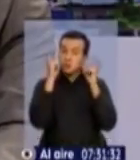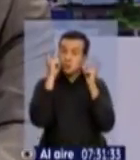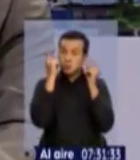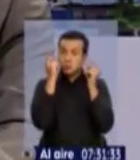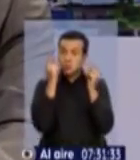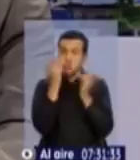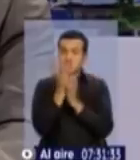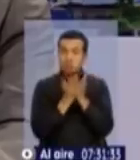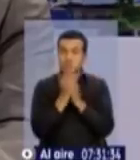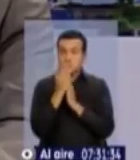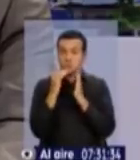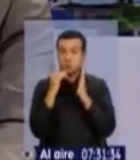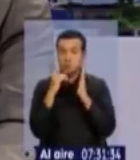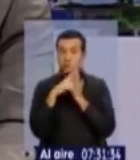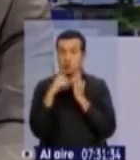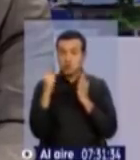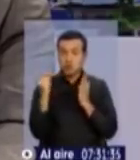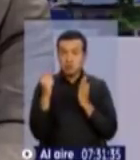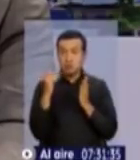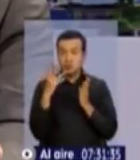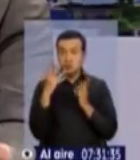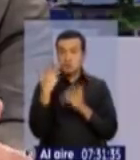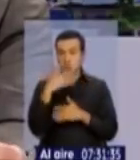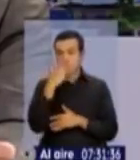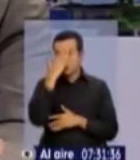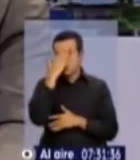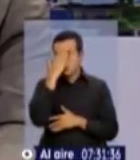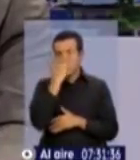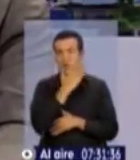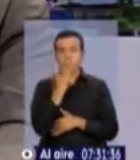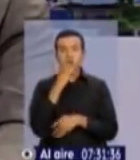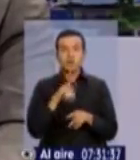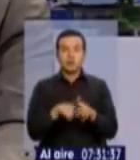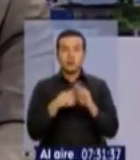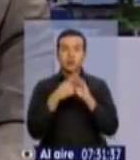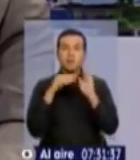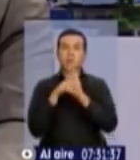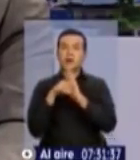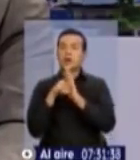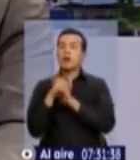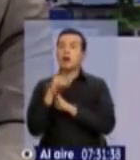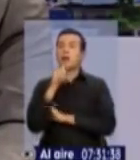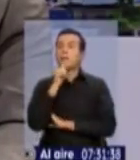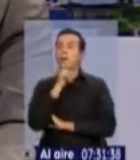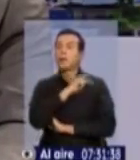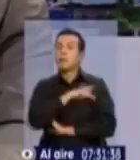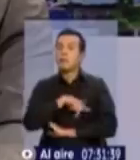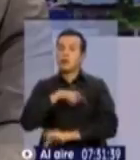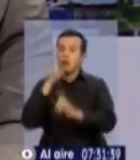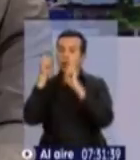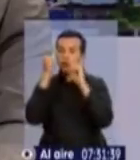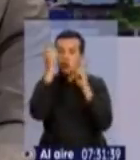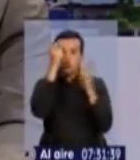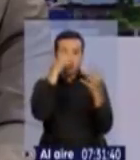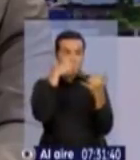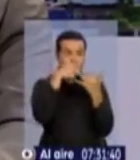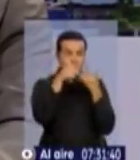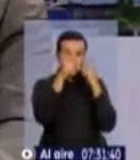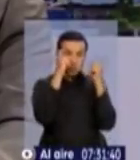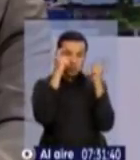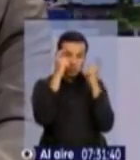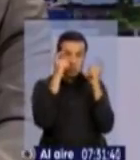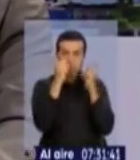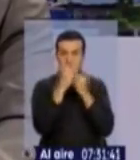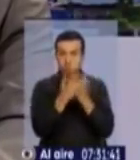financieros más aún a sabiendas de que entraría la banca privada a manejar el dinero electrónico billetera electrónica como han llamado de ellos